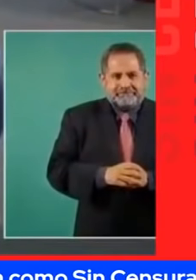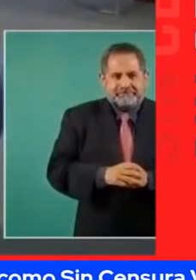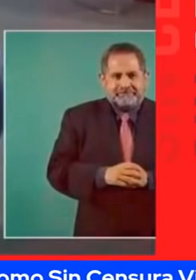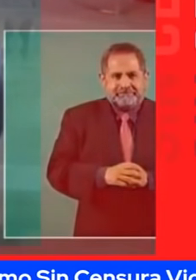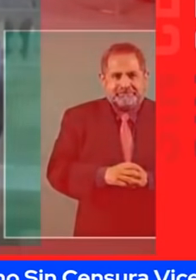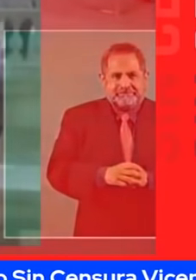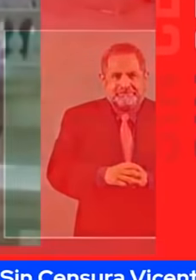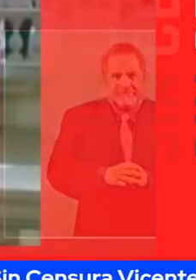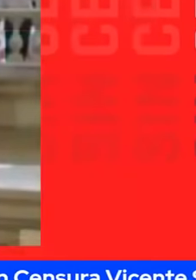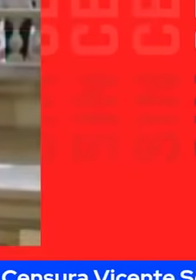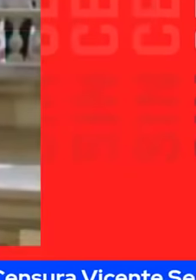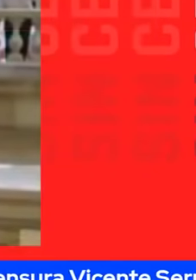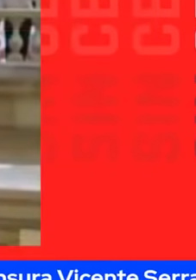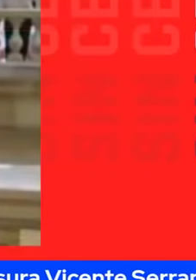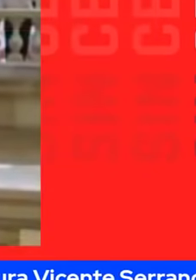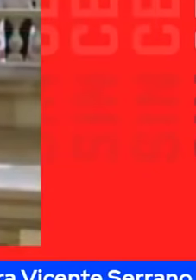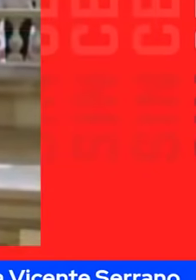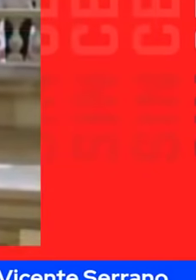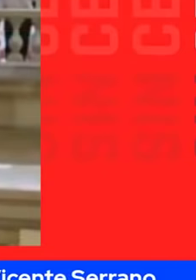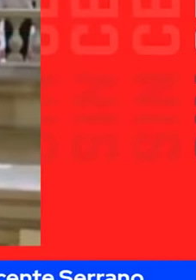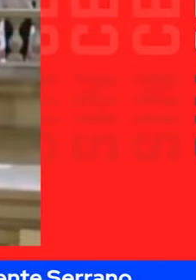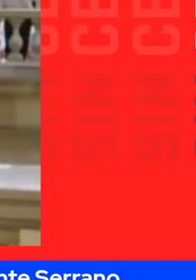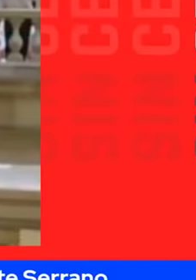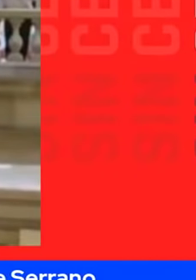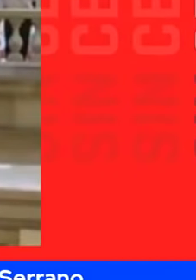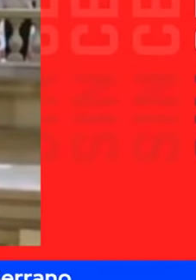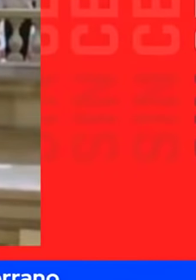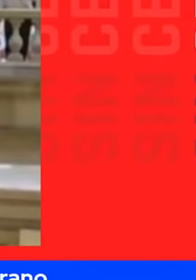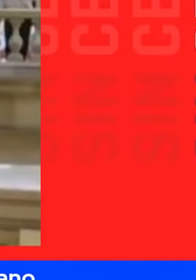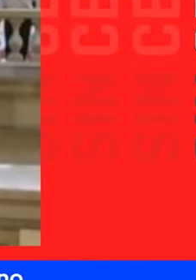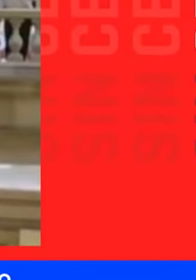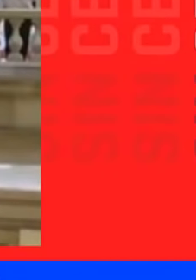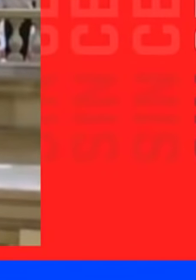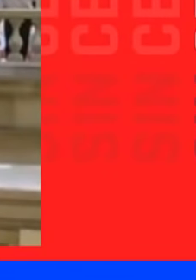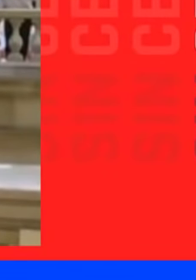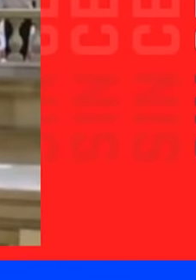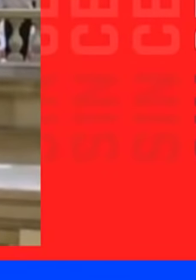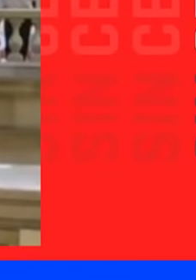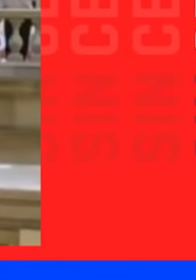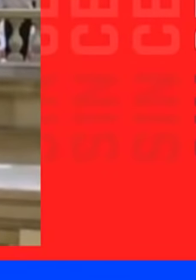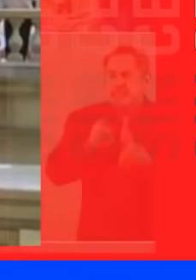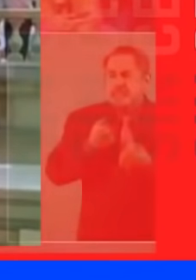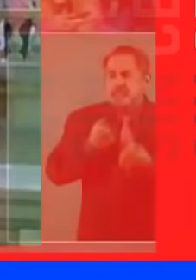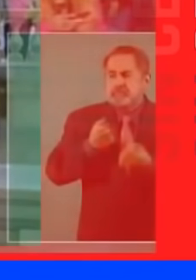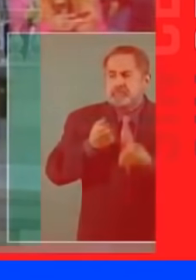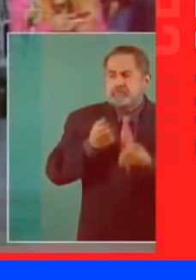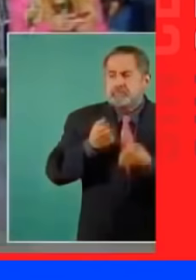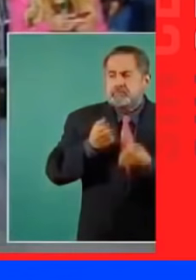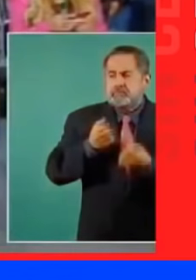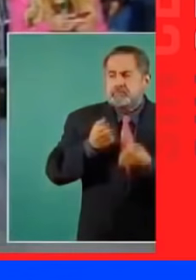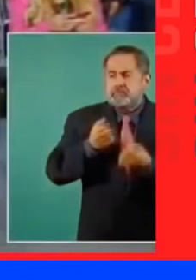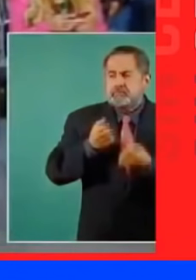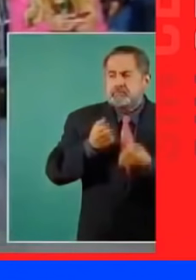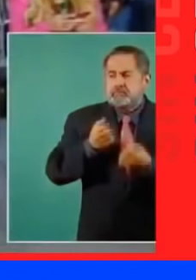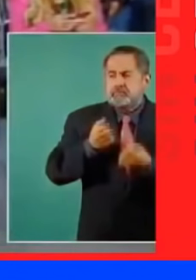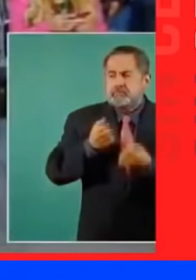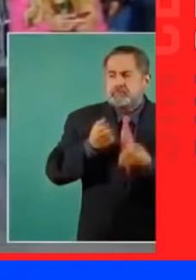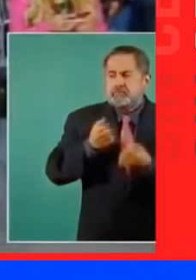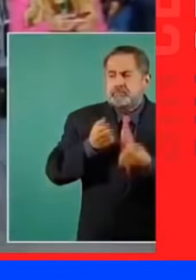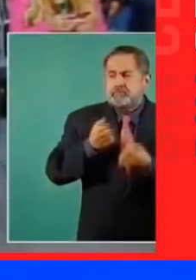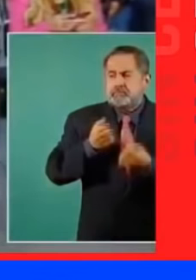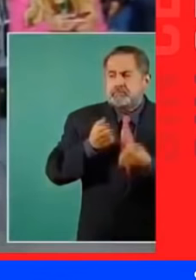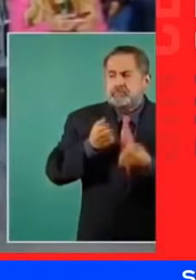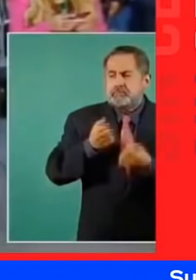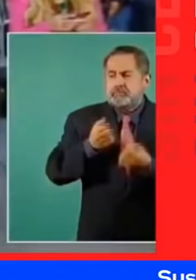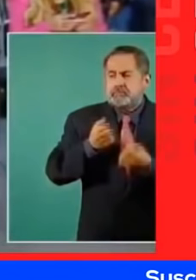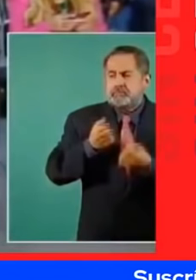Televisa y bueno, pues ya no lo habíamos visto mucho como en la escena periodística, o no sé si yo estaba un poco perdida, pero bueno, aparece